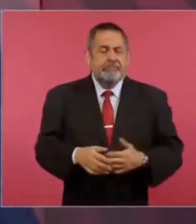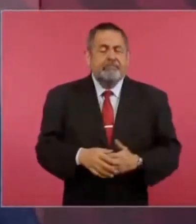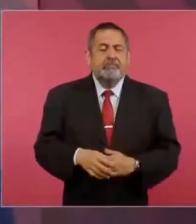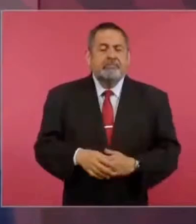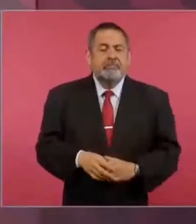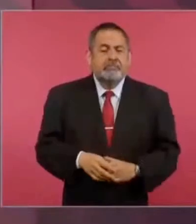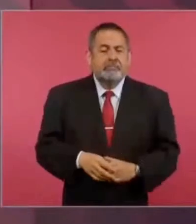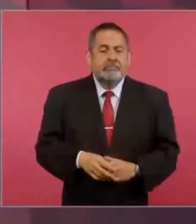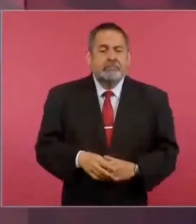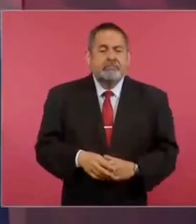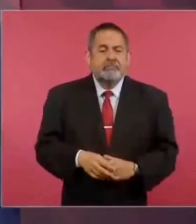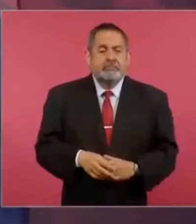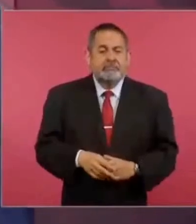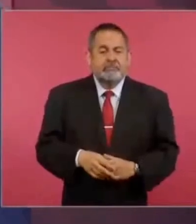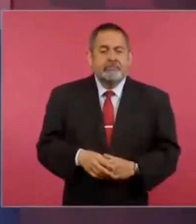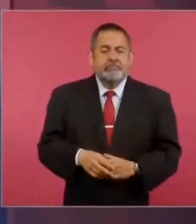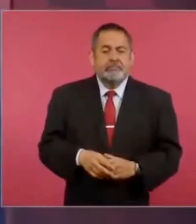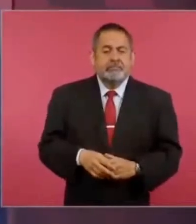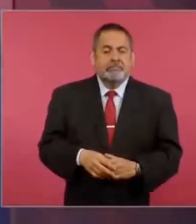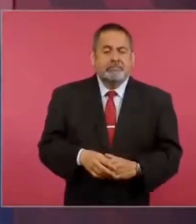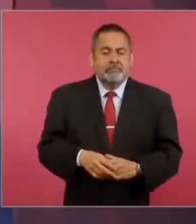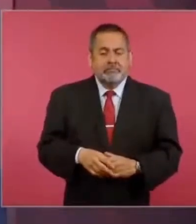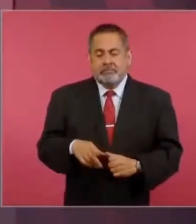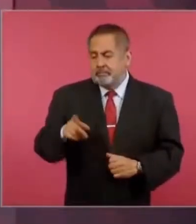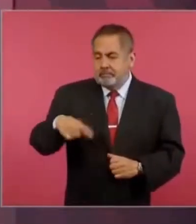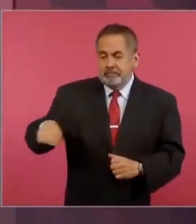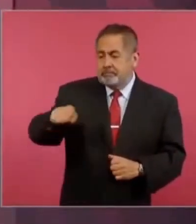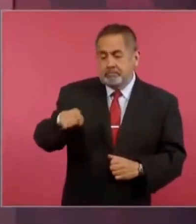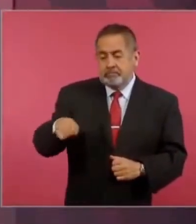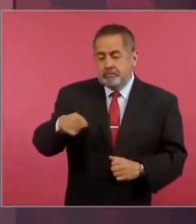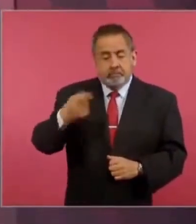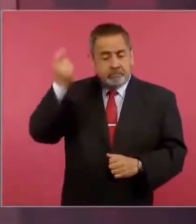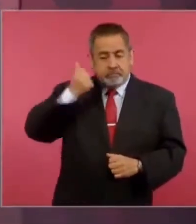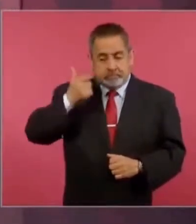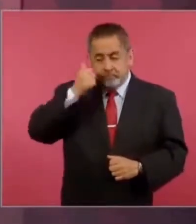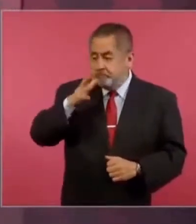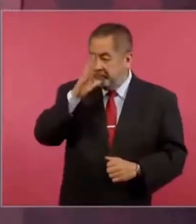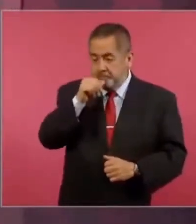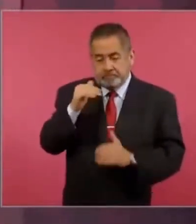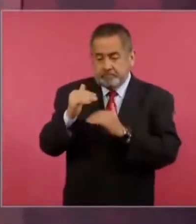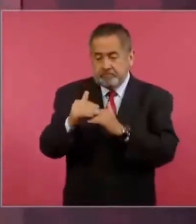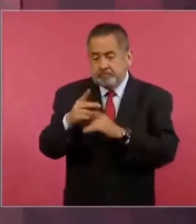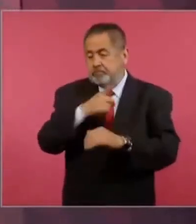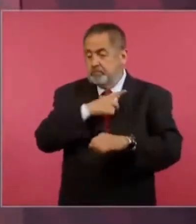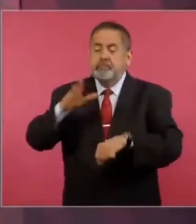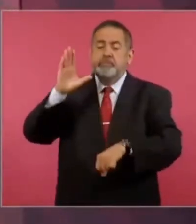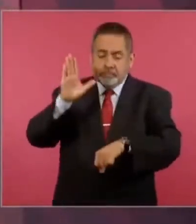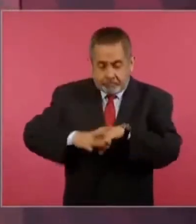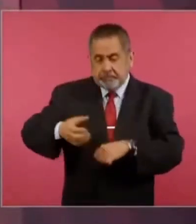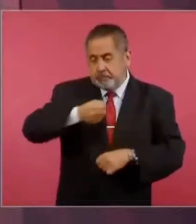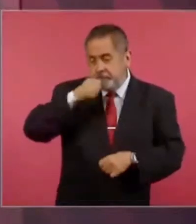Les aumentaron la edad de jubilación.